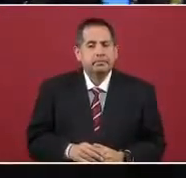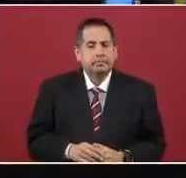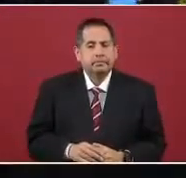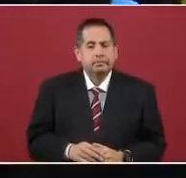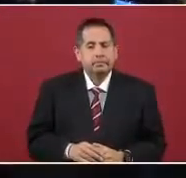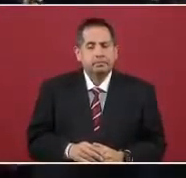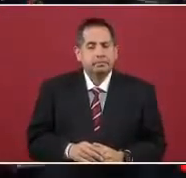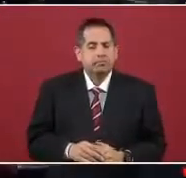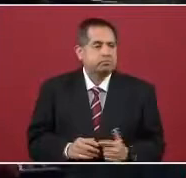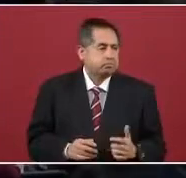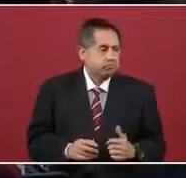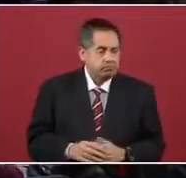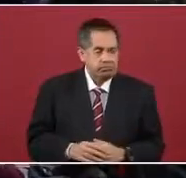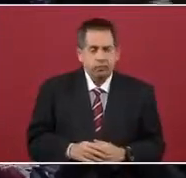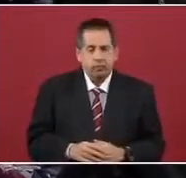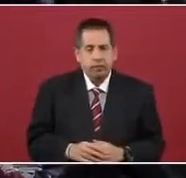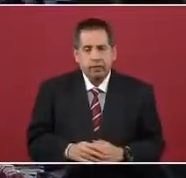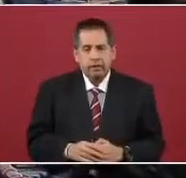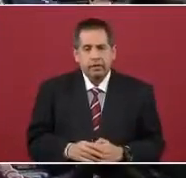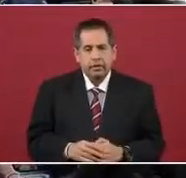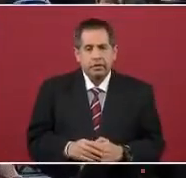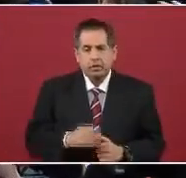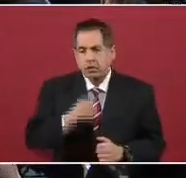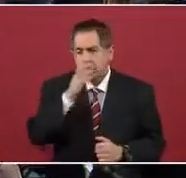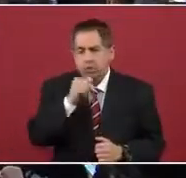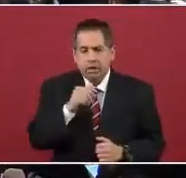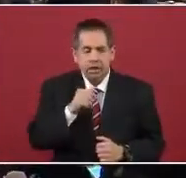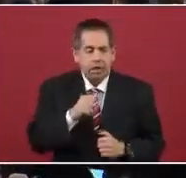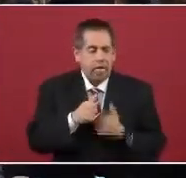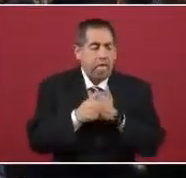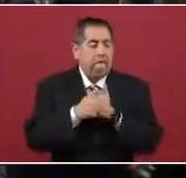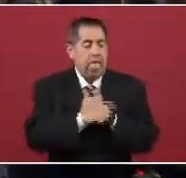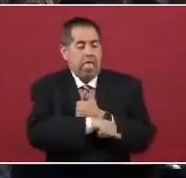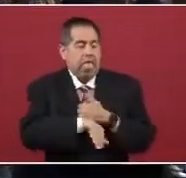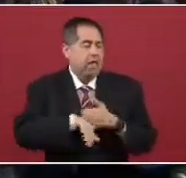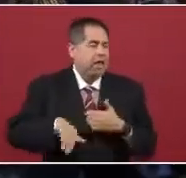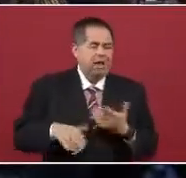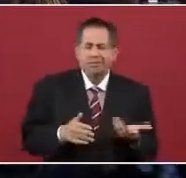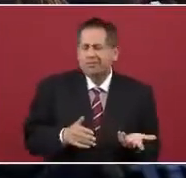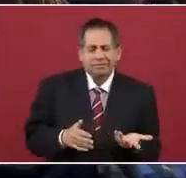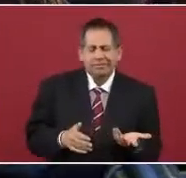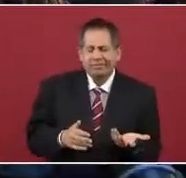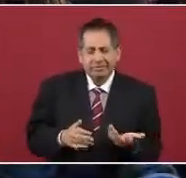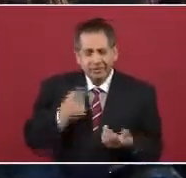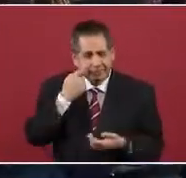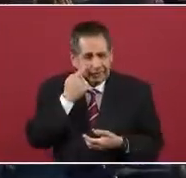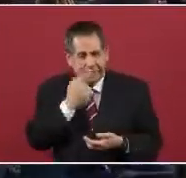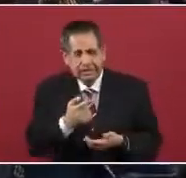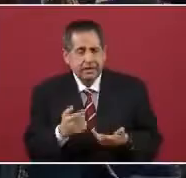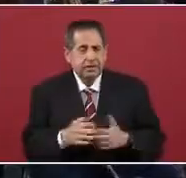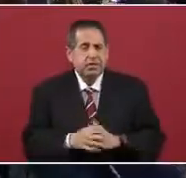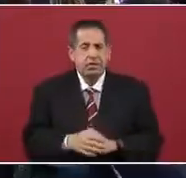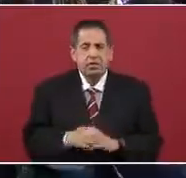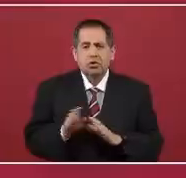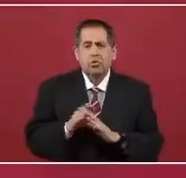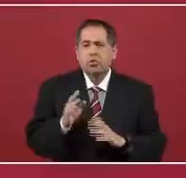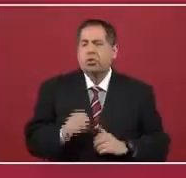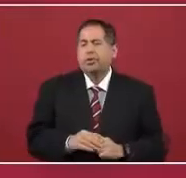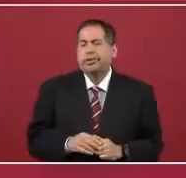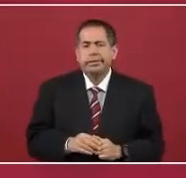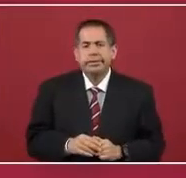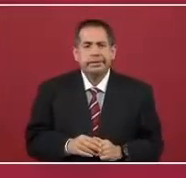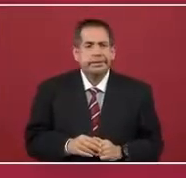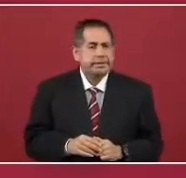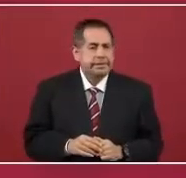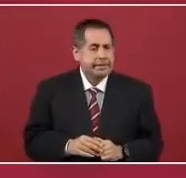Y no se puede ocultar el sol con un dedo, o sea, cómo se